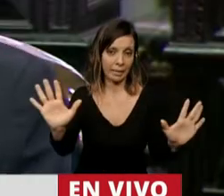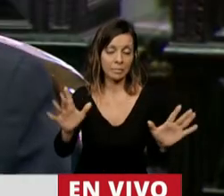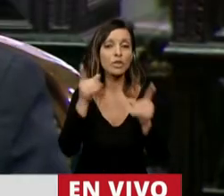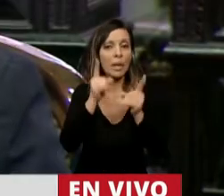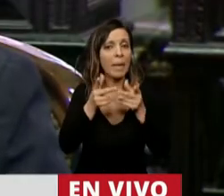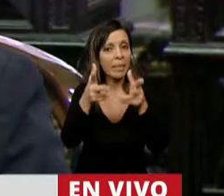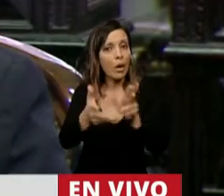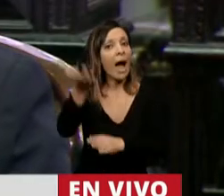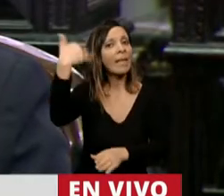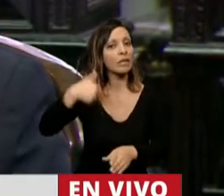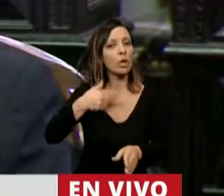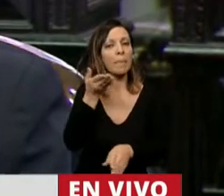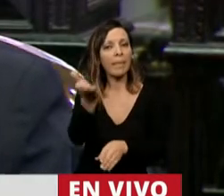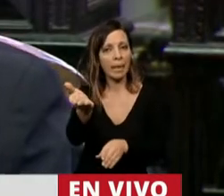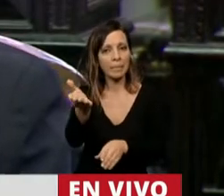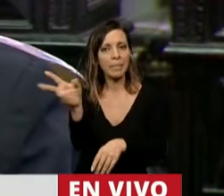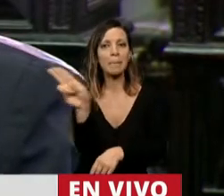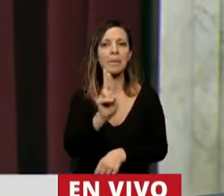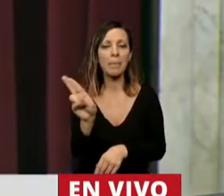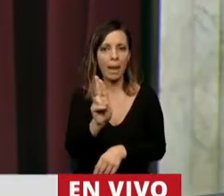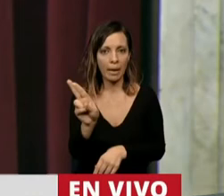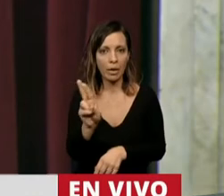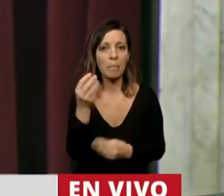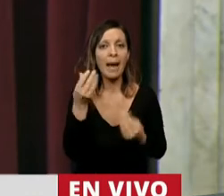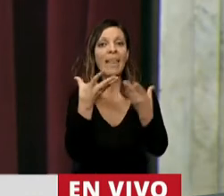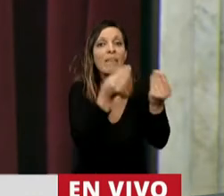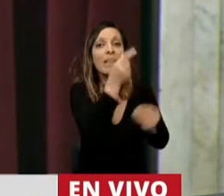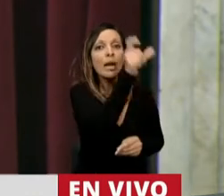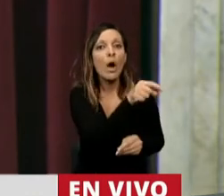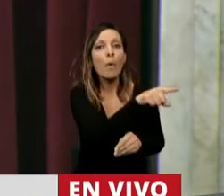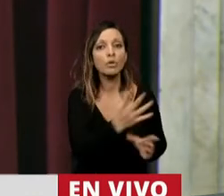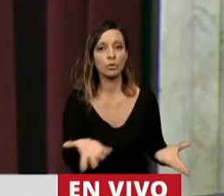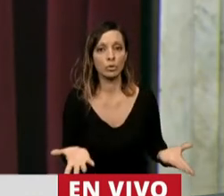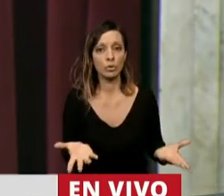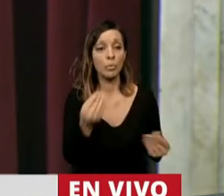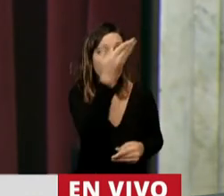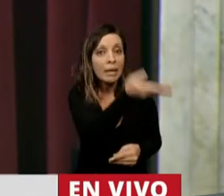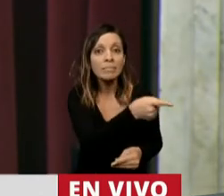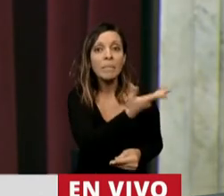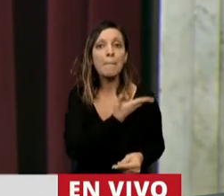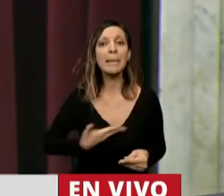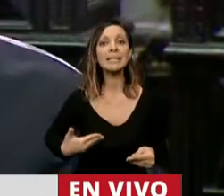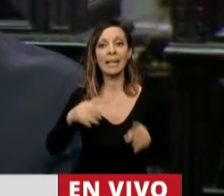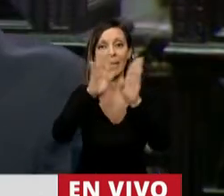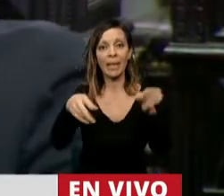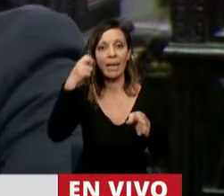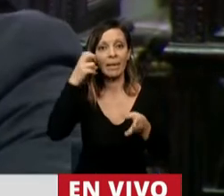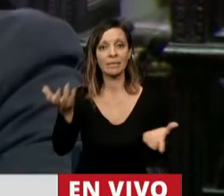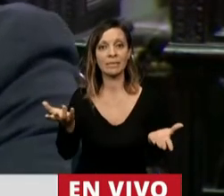yo había pedido antes una cuestión de privilegio para defenderlo a usted, porque usted es el presidente de la Cámara. ¿Y sabe